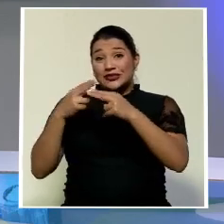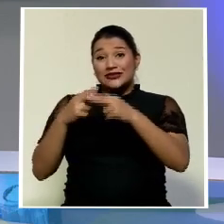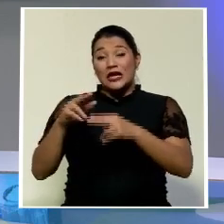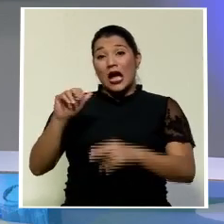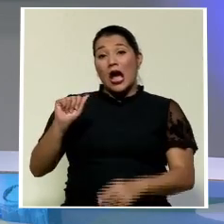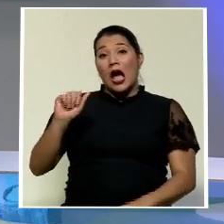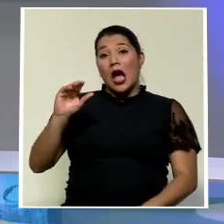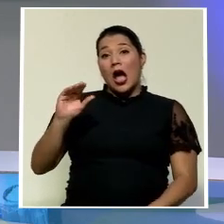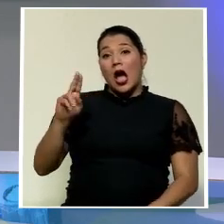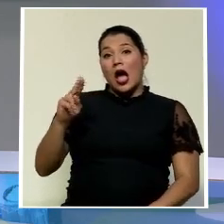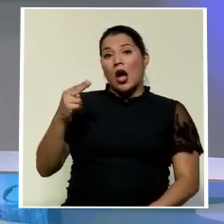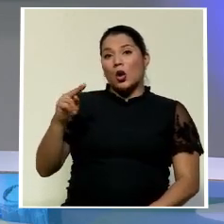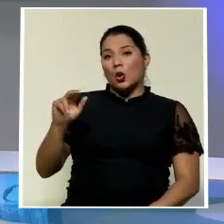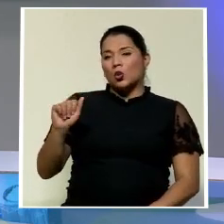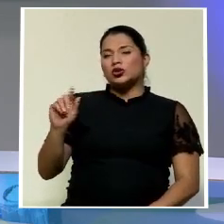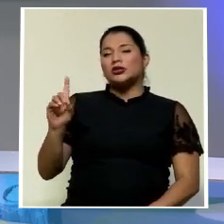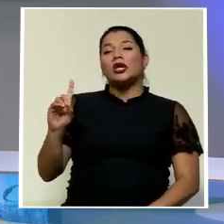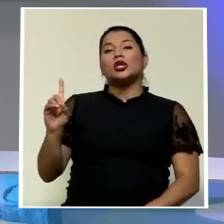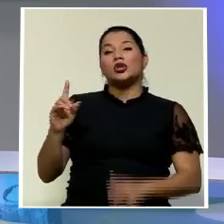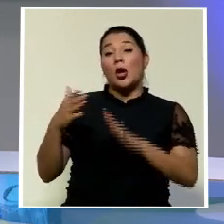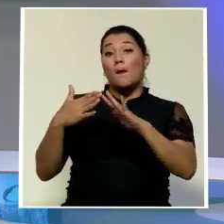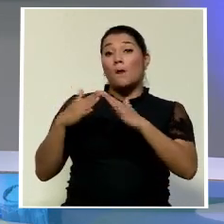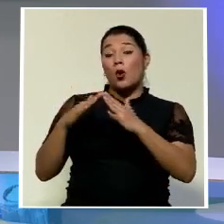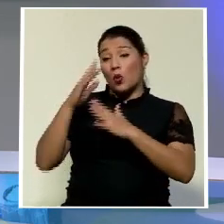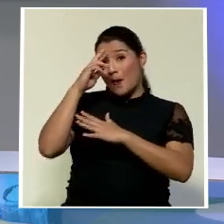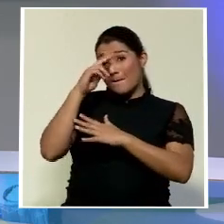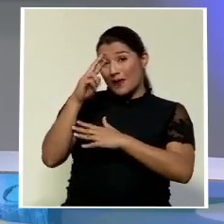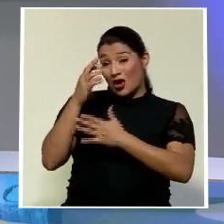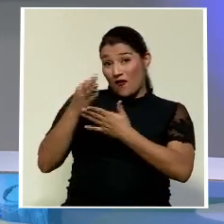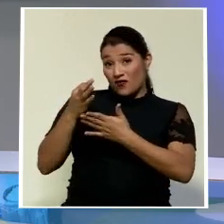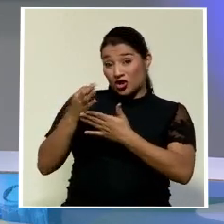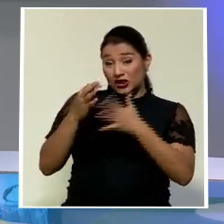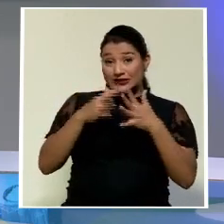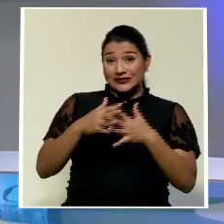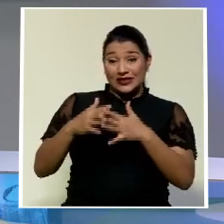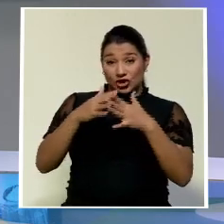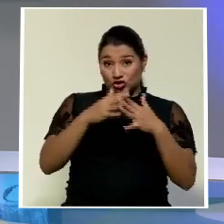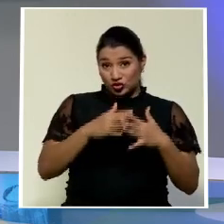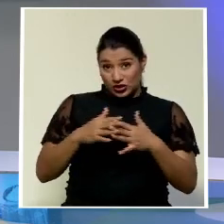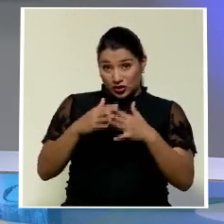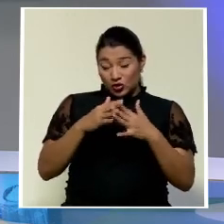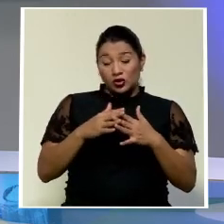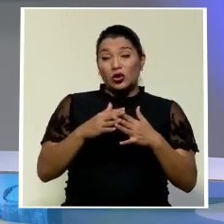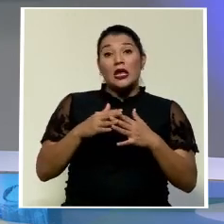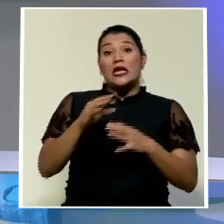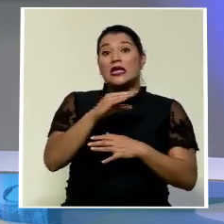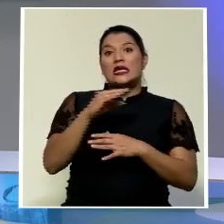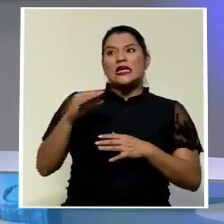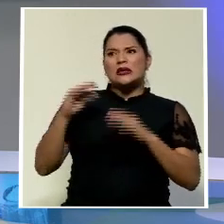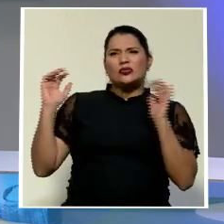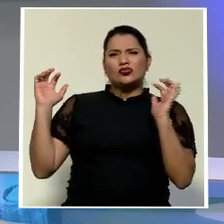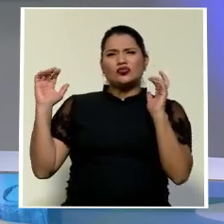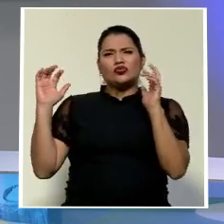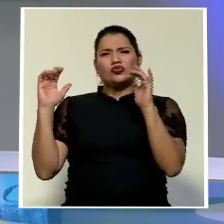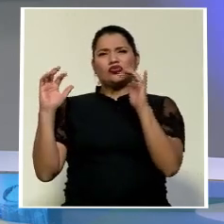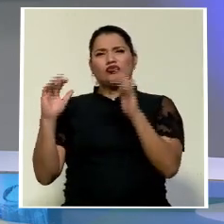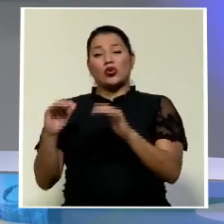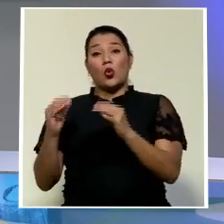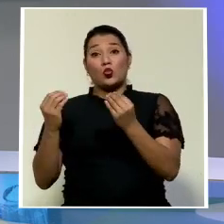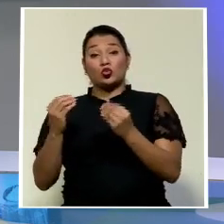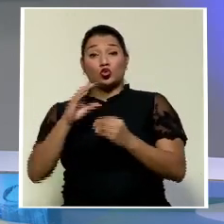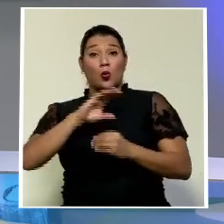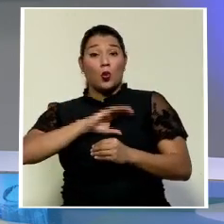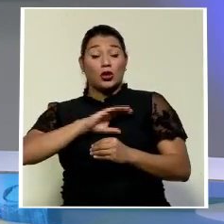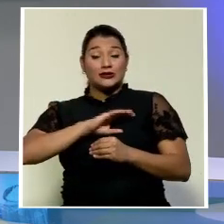de México fronterizo a los Estados Unidos, luego del inesperado arribo de decenas de policías